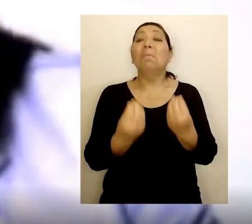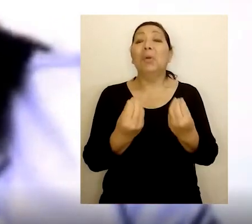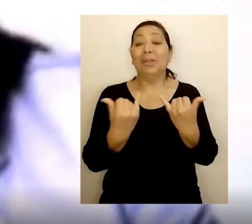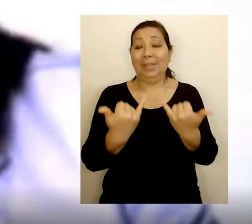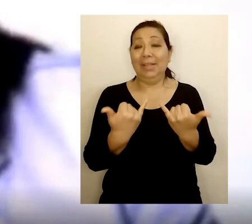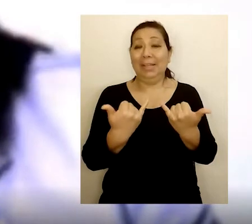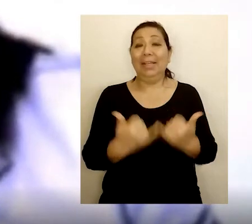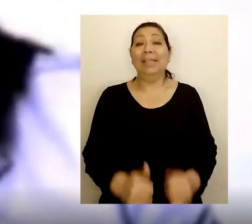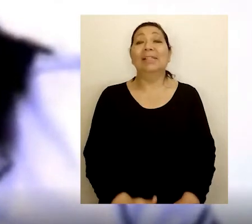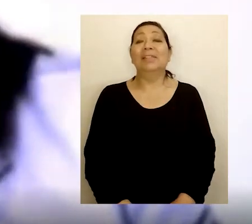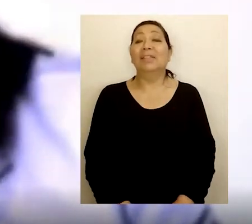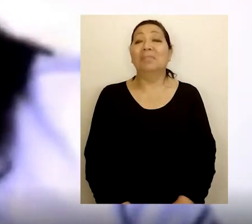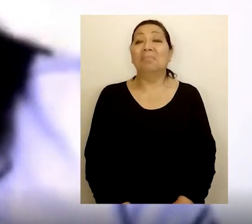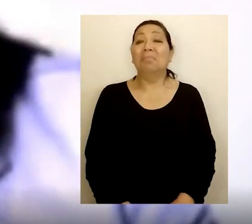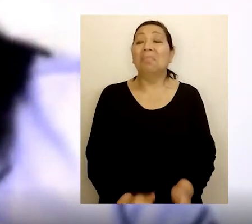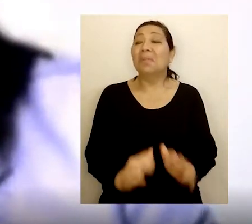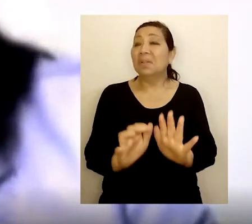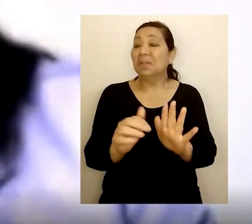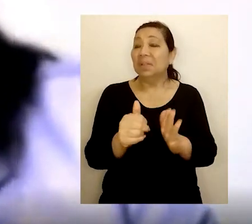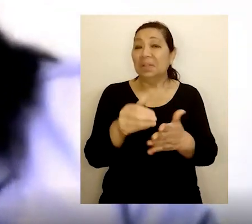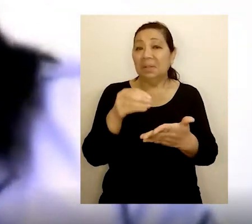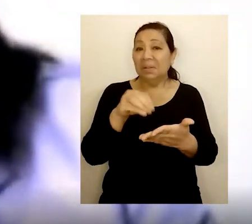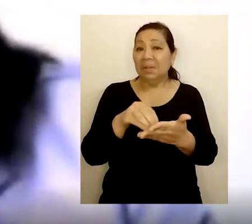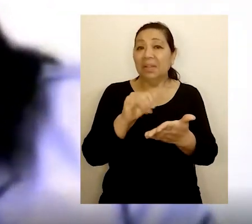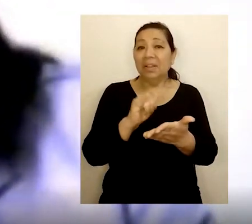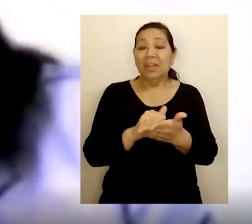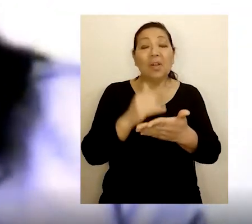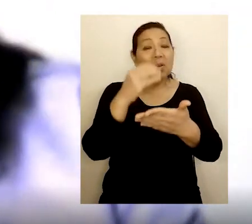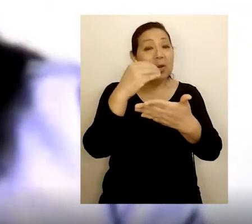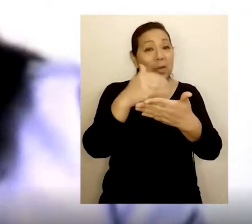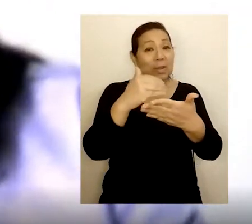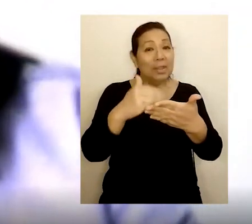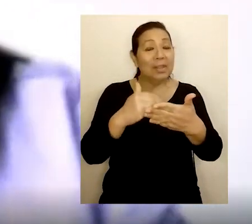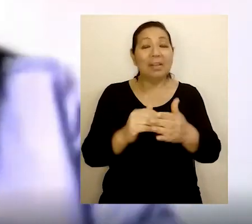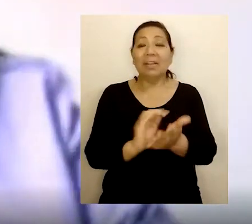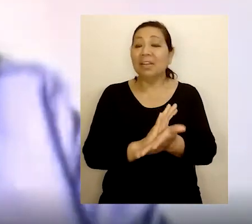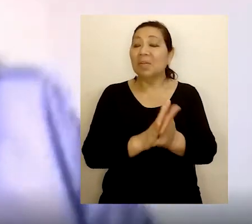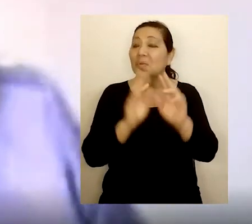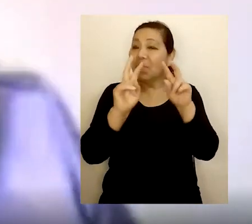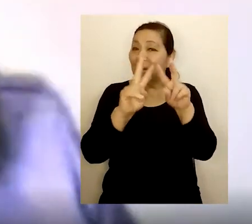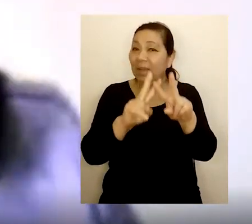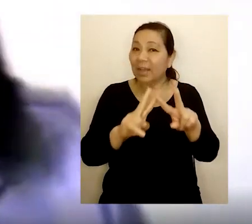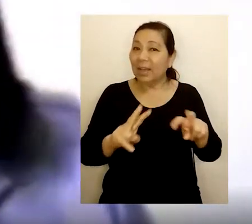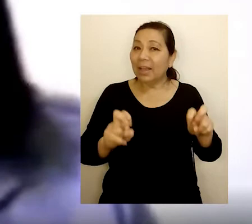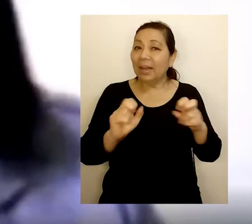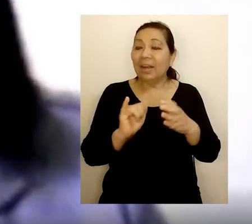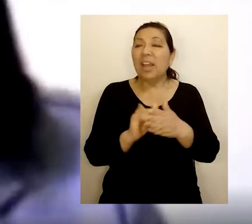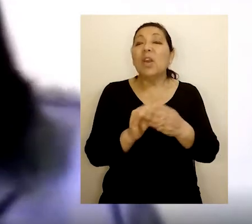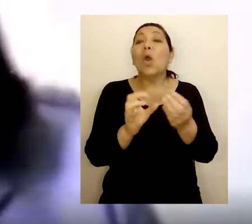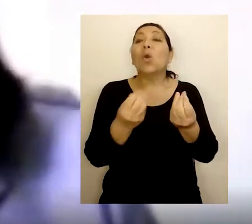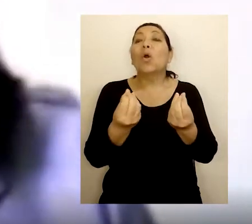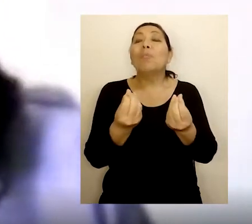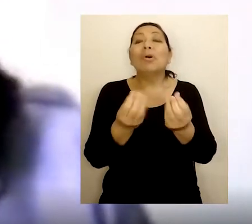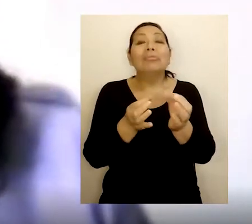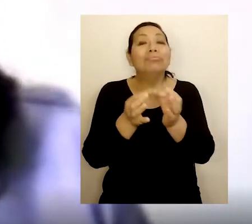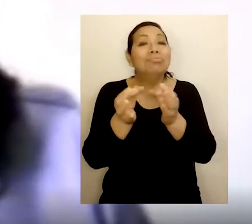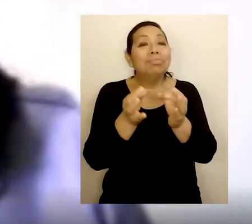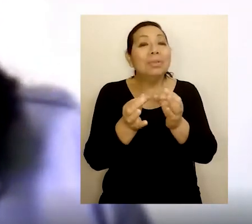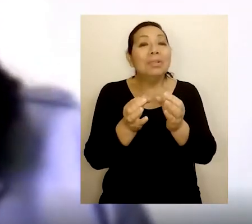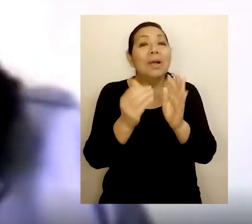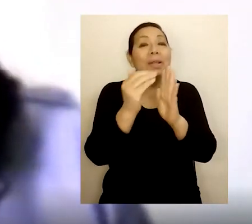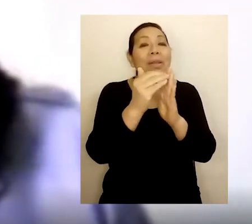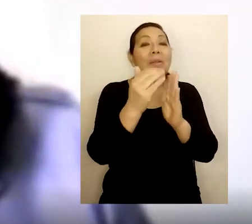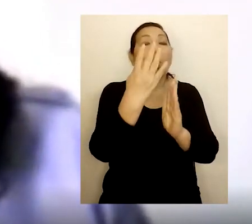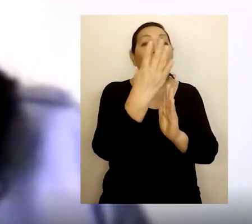Porque esto se ha hecho un análisis desde la perspectiva constitucional y un análisis desde cómo debe interpretarse el